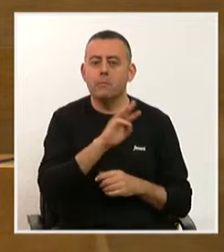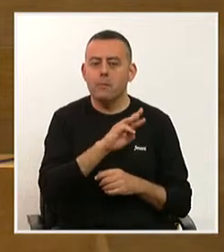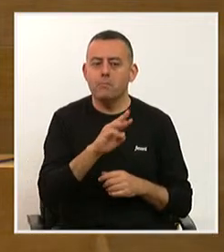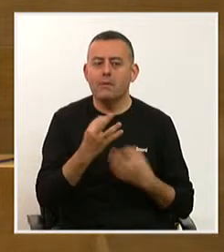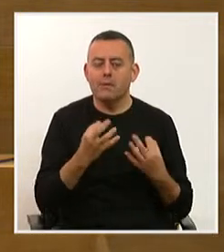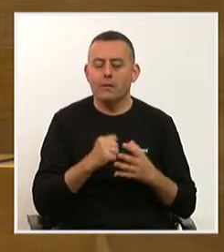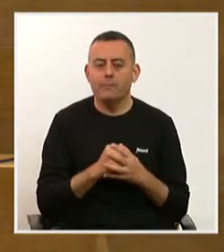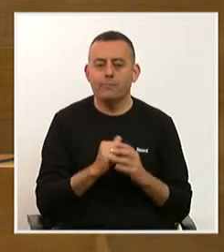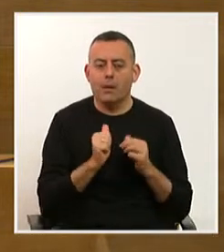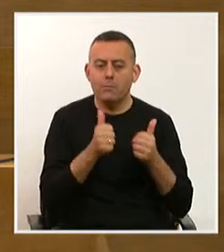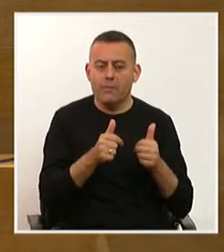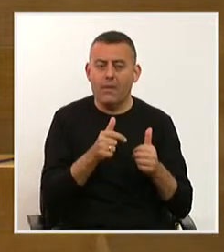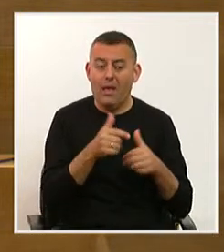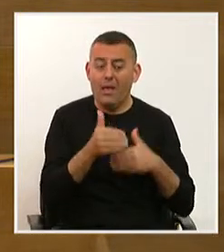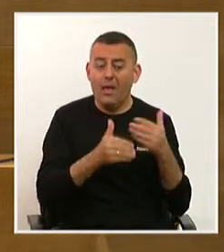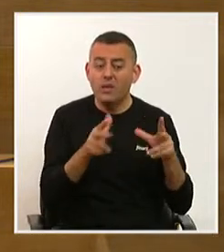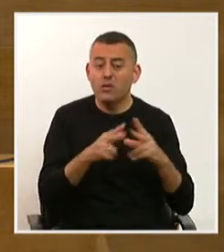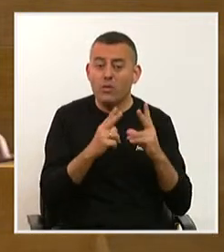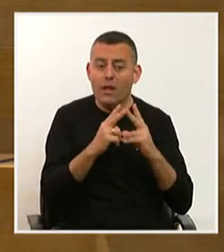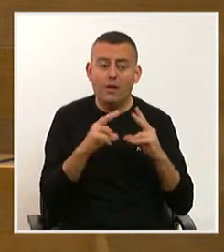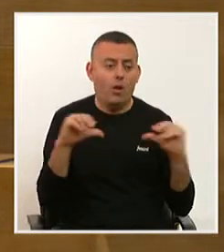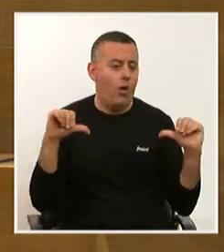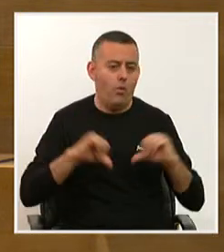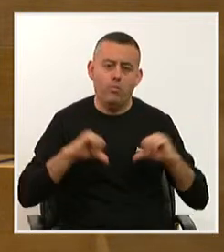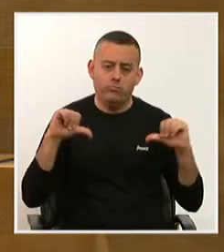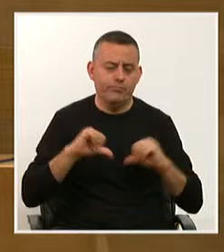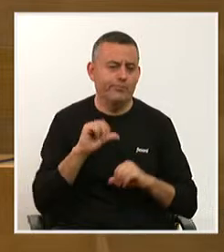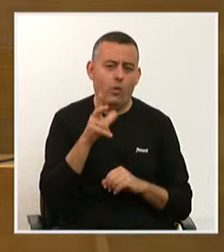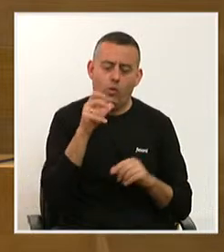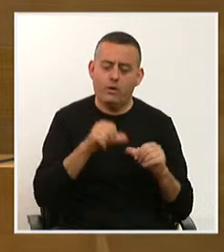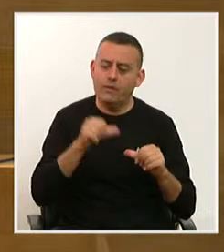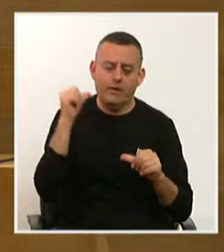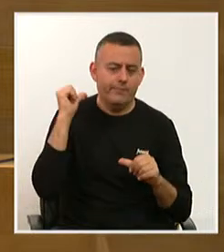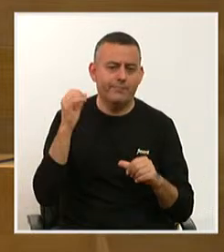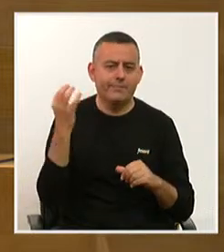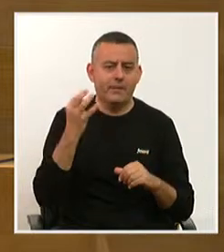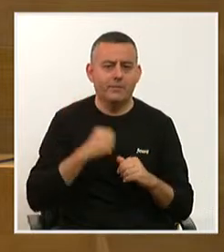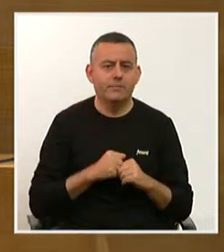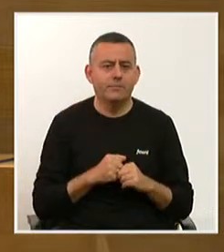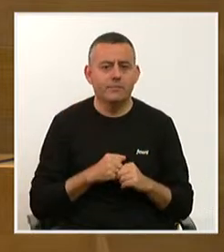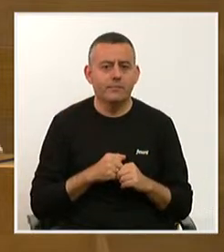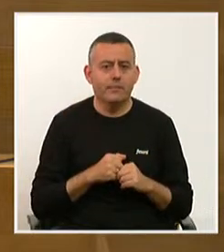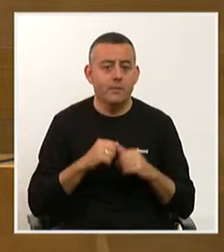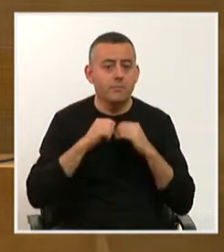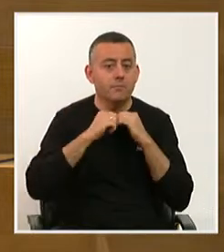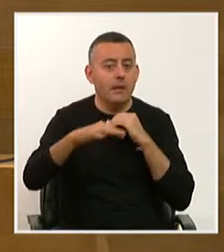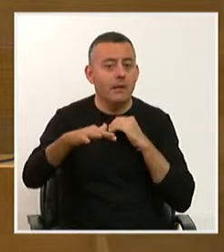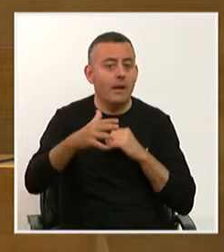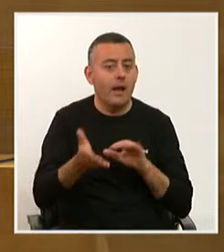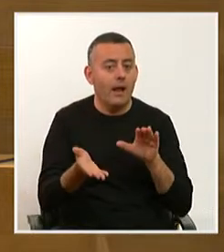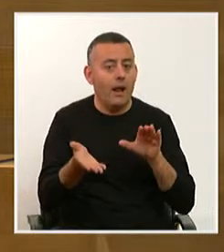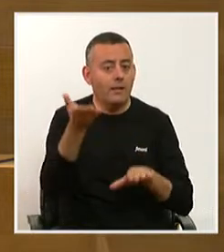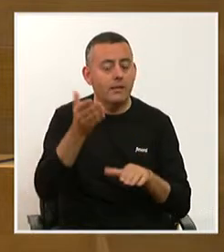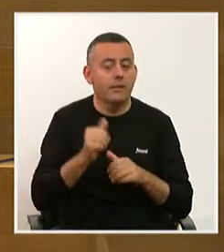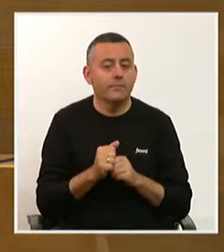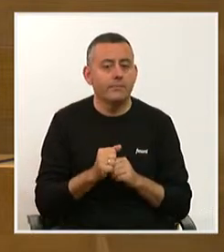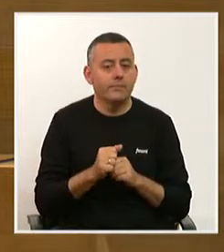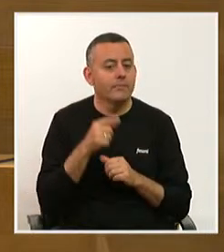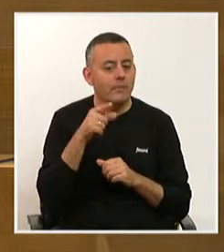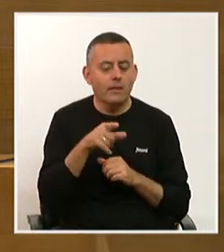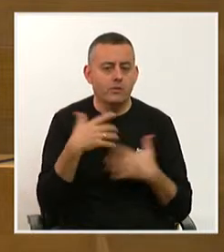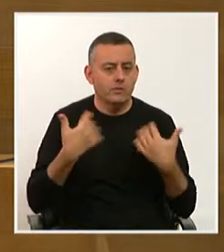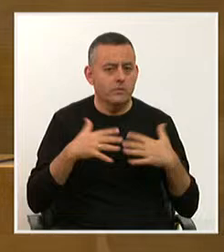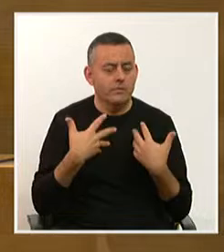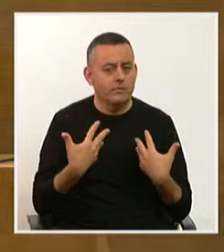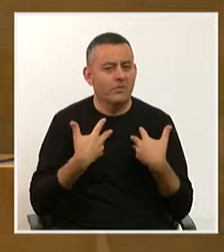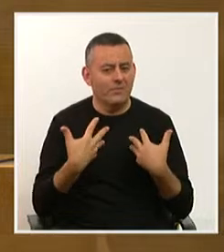socials nefastos que valenci y valencianes Y en especial a la marina alta un drama que ha Marc la vida y